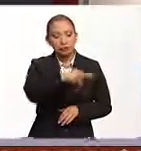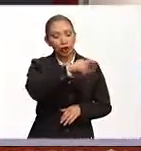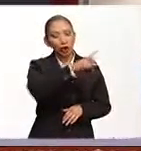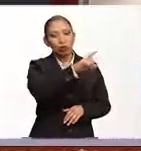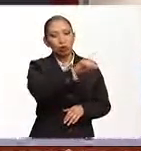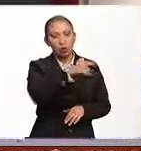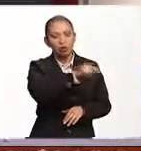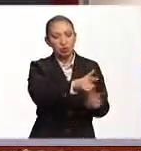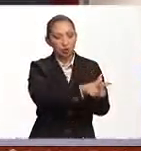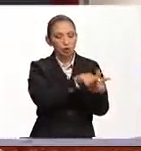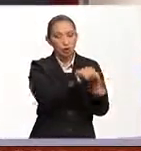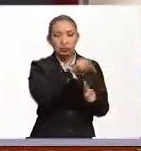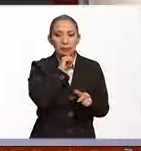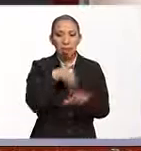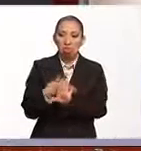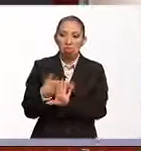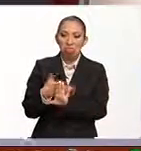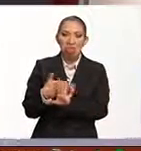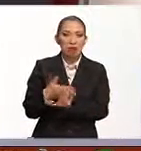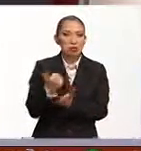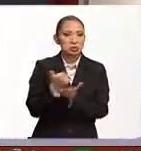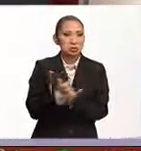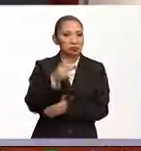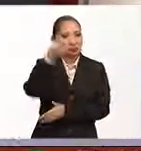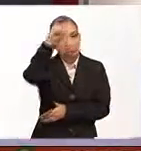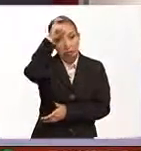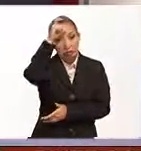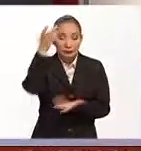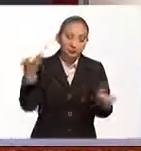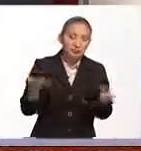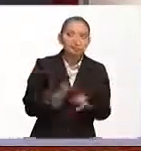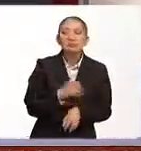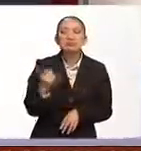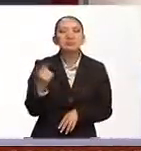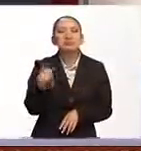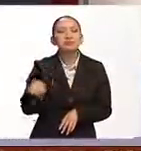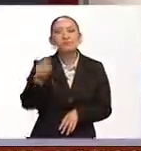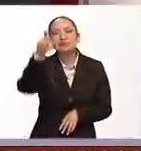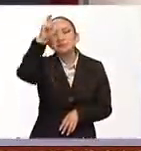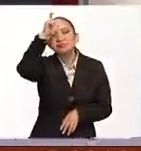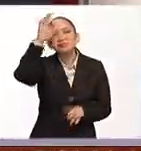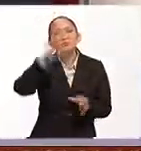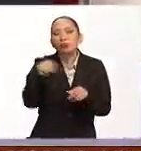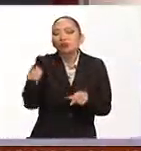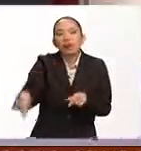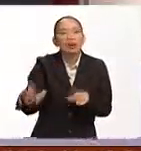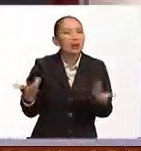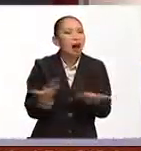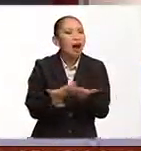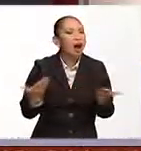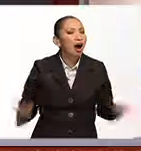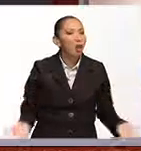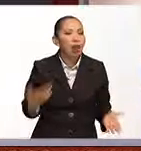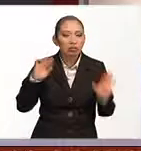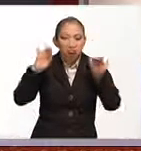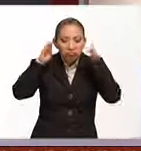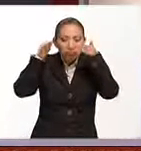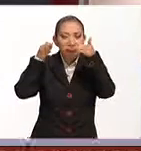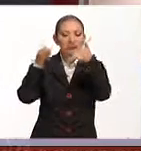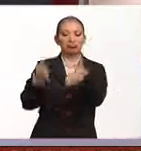grupo nacionalista que han atentado contra la ciudadanía. En fin, ¿por qué Turquía? ¿Por qué Turquía se está